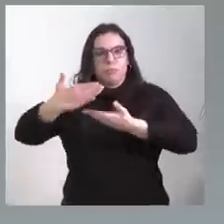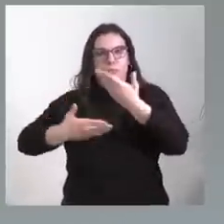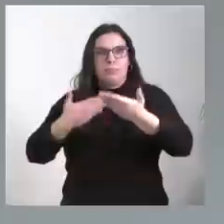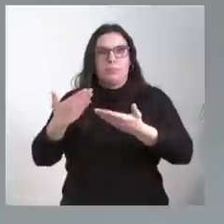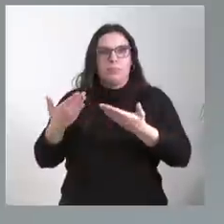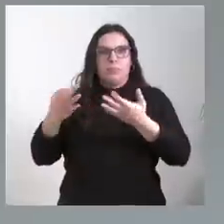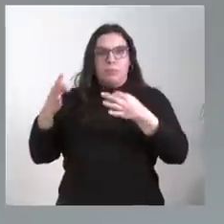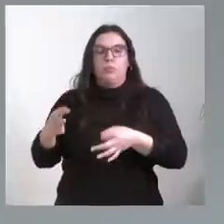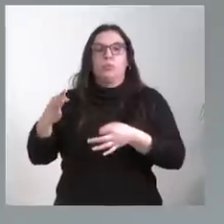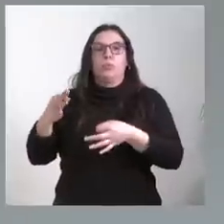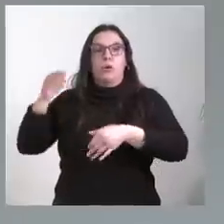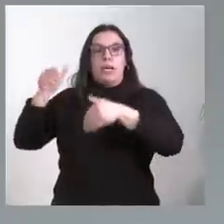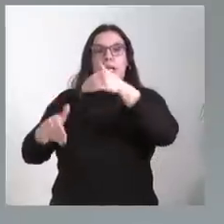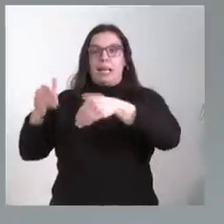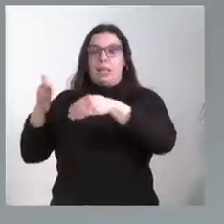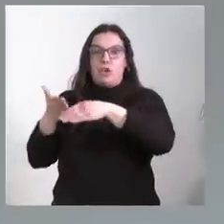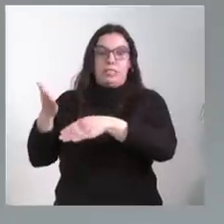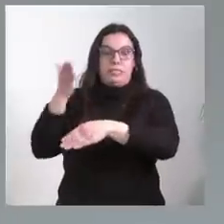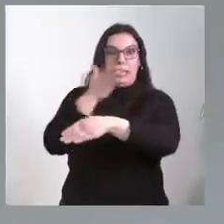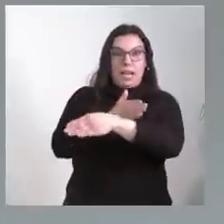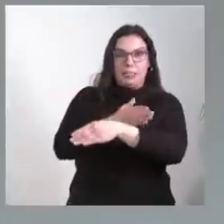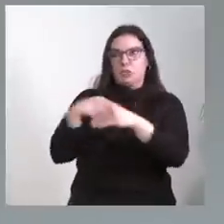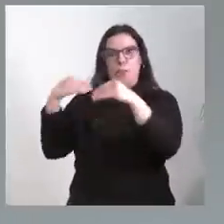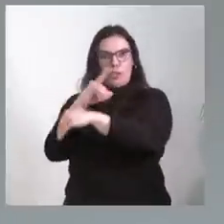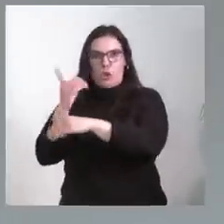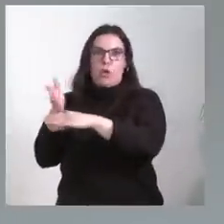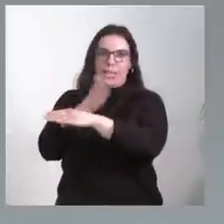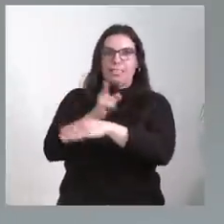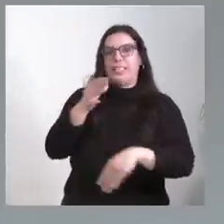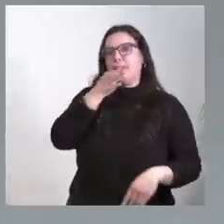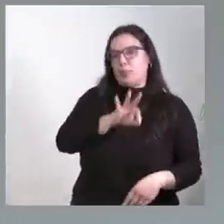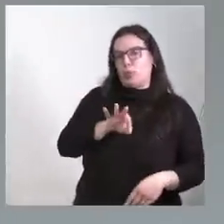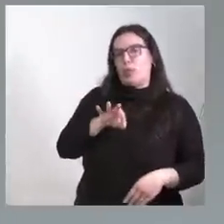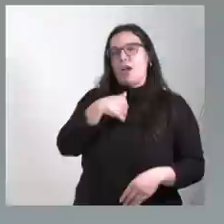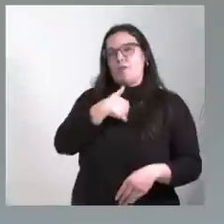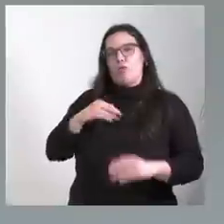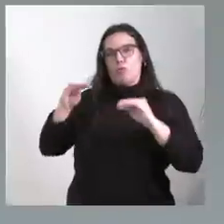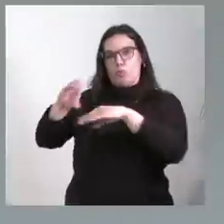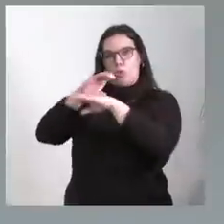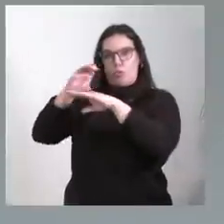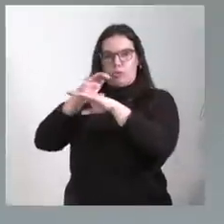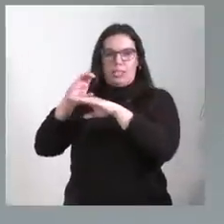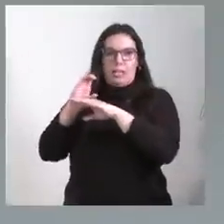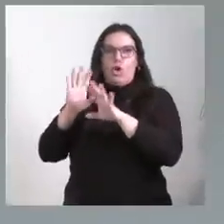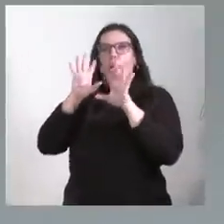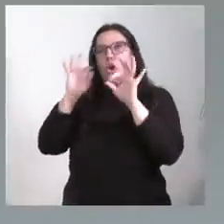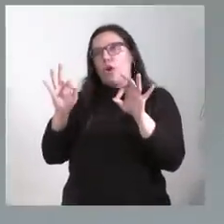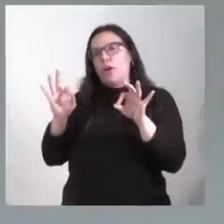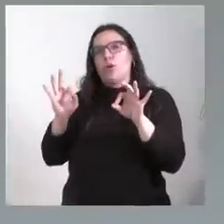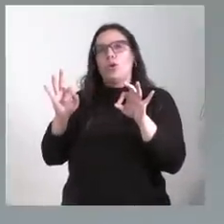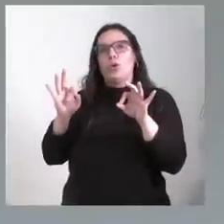período previo a que pudiera entrar en cualquier causa de incompatibilidad renunciaría su condición de consejero y en todo caso la gente antes de su toma